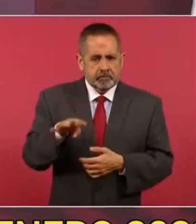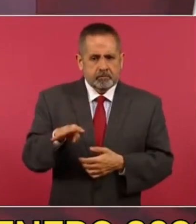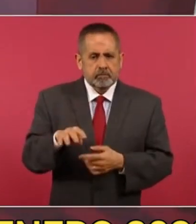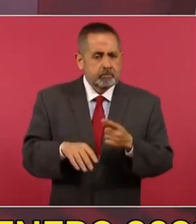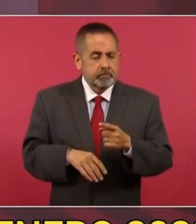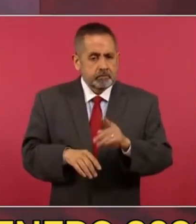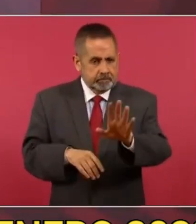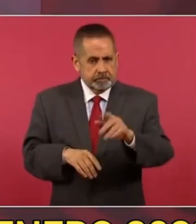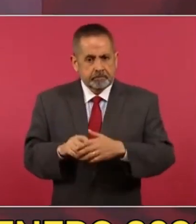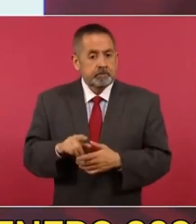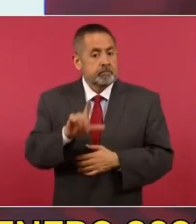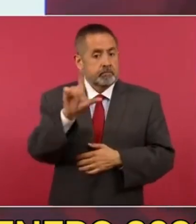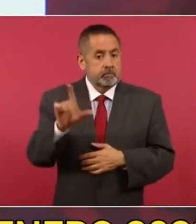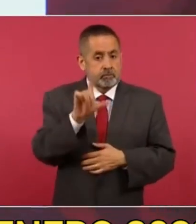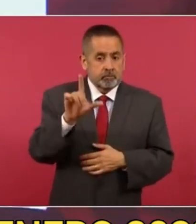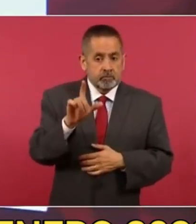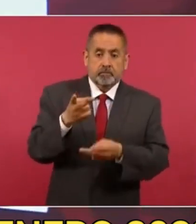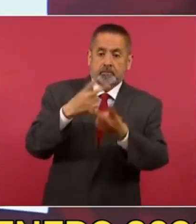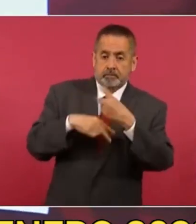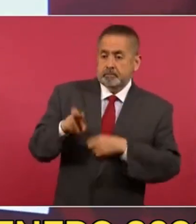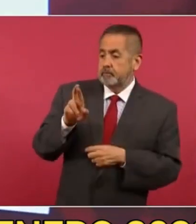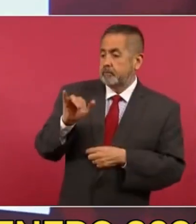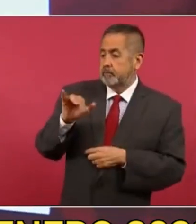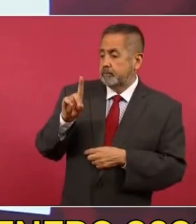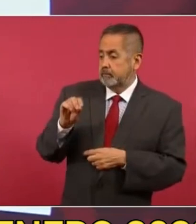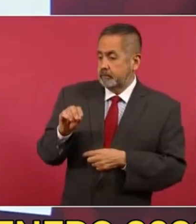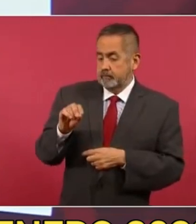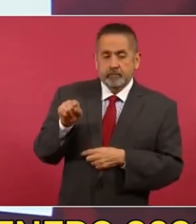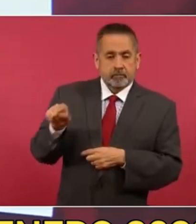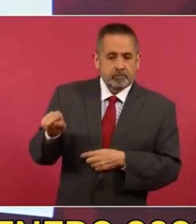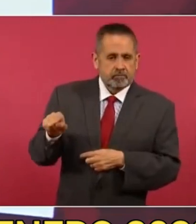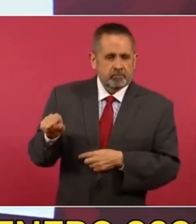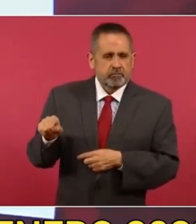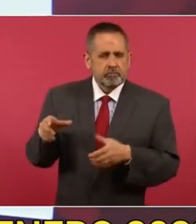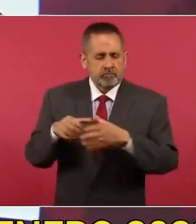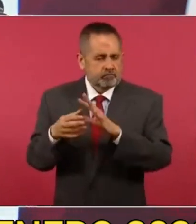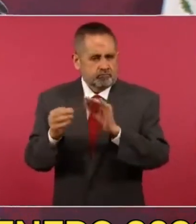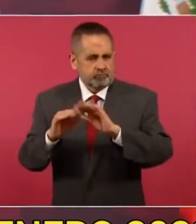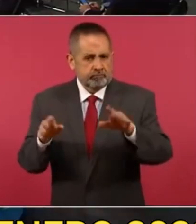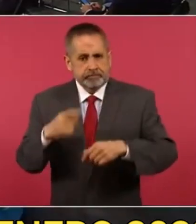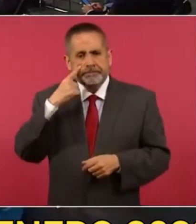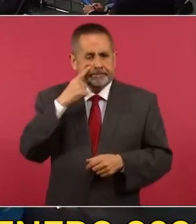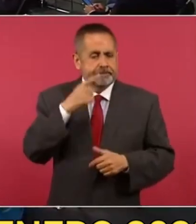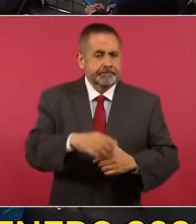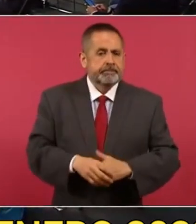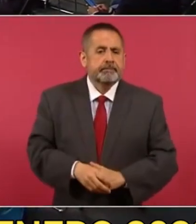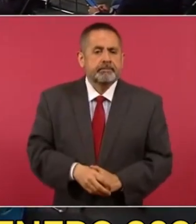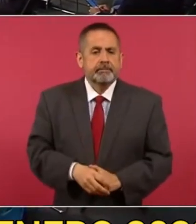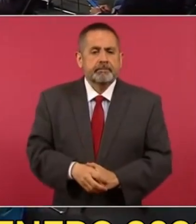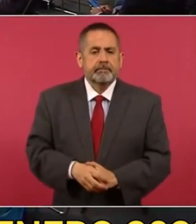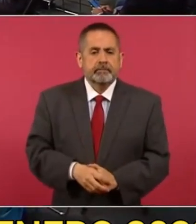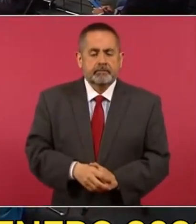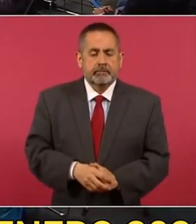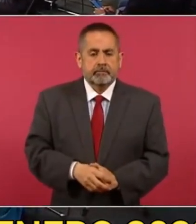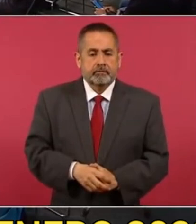El lunes, que va a estar Ricardo Sheffield, nos va a explicar eso, pero